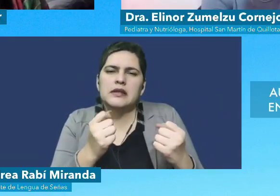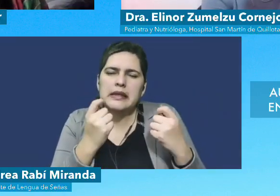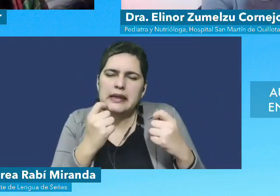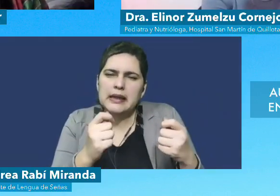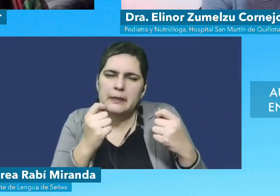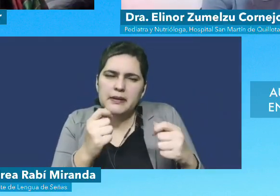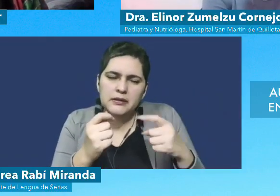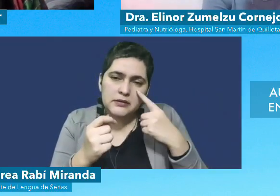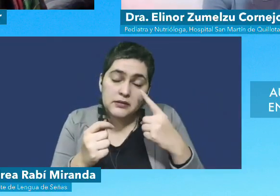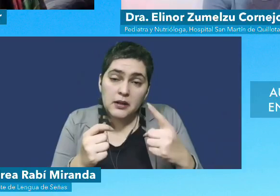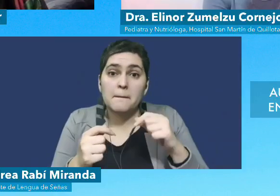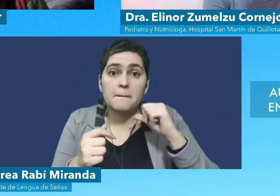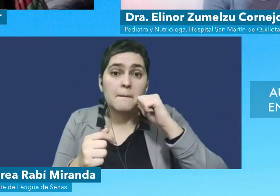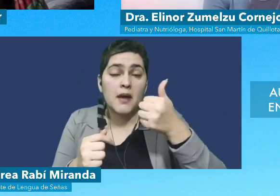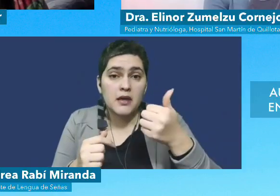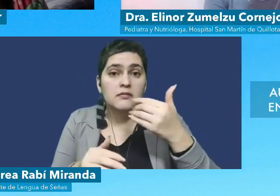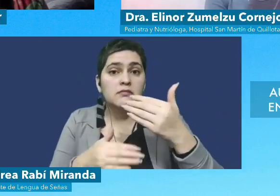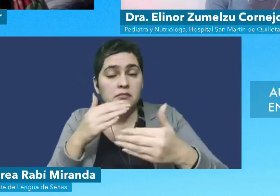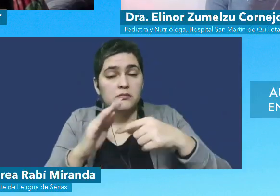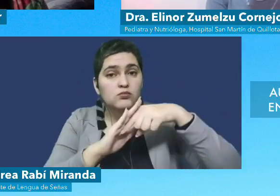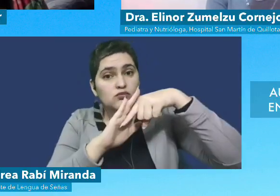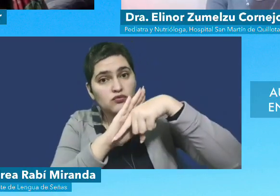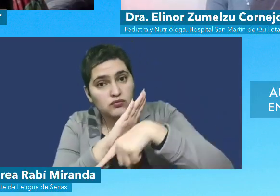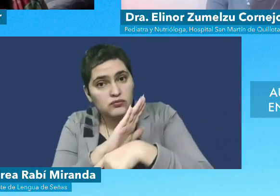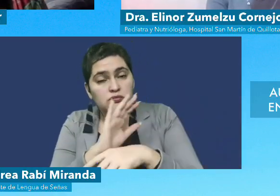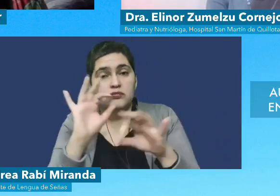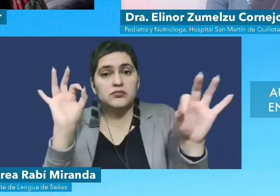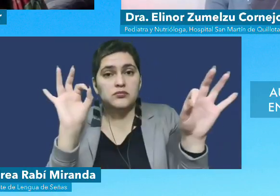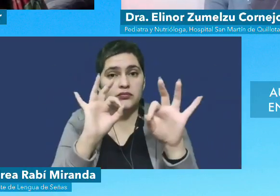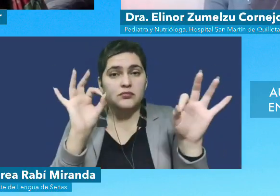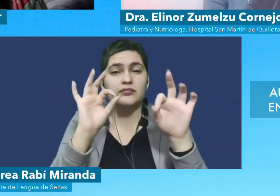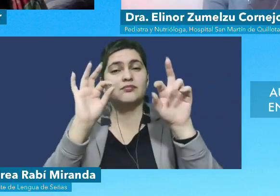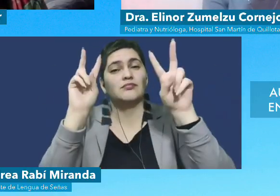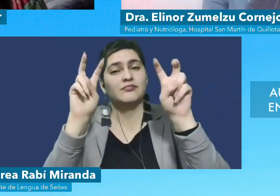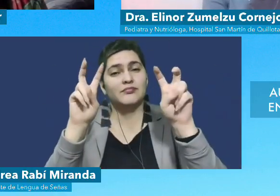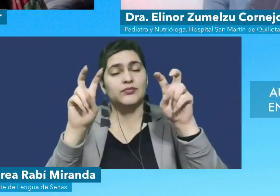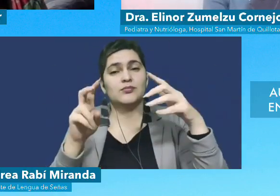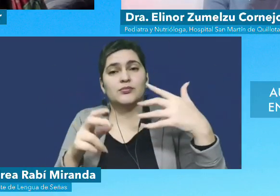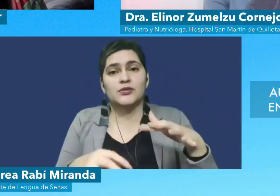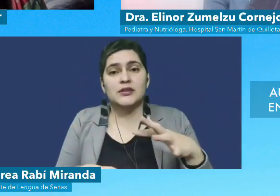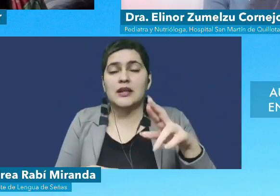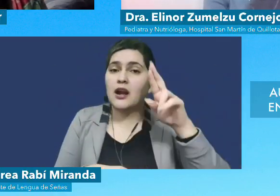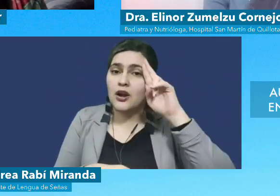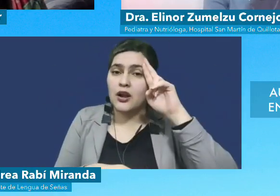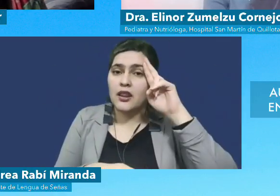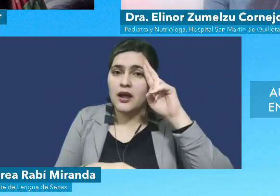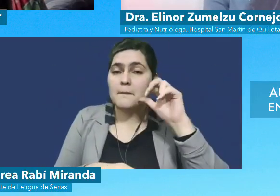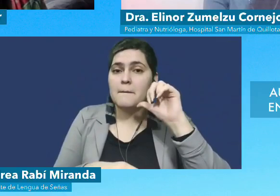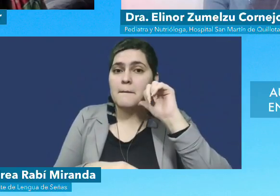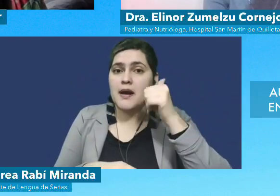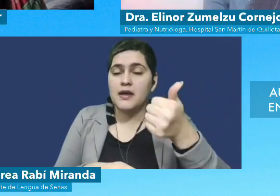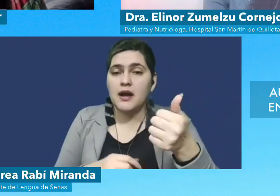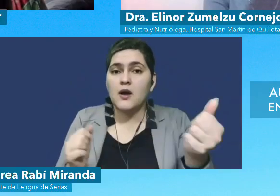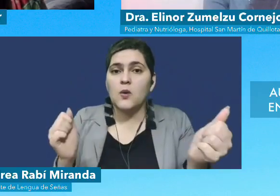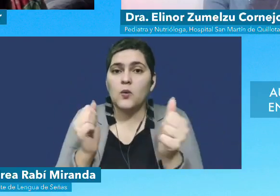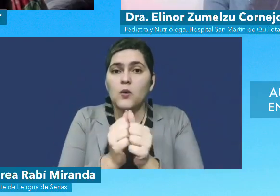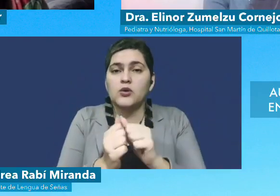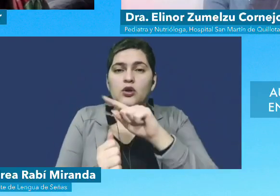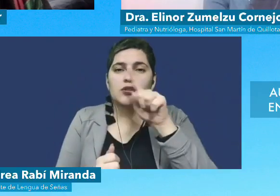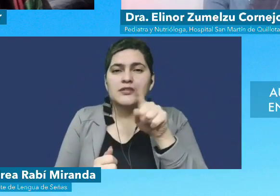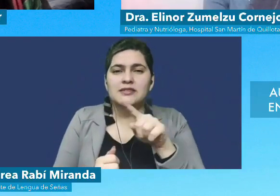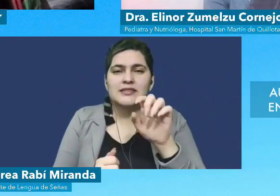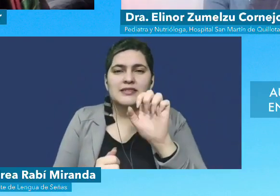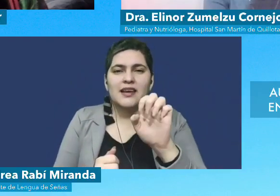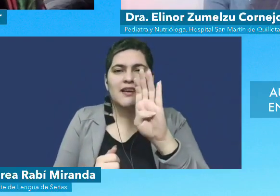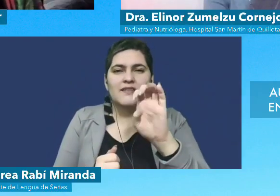vamos a seguir profundizando en estas temáticas. Recordar que vamos a estar mañana junto a Sebastián Quilodrán, él es